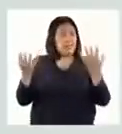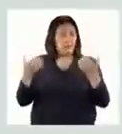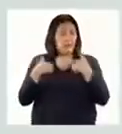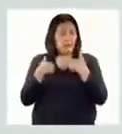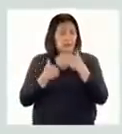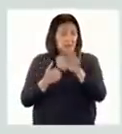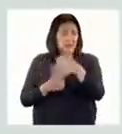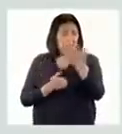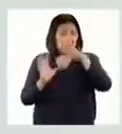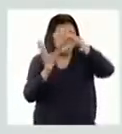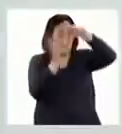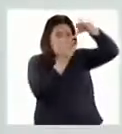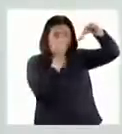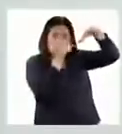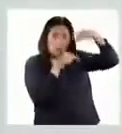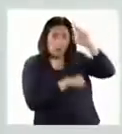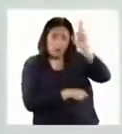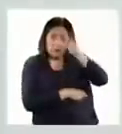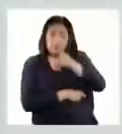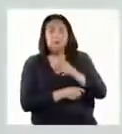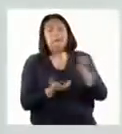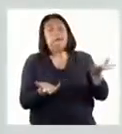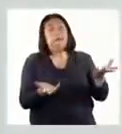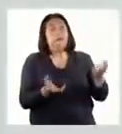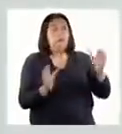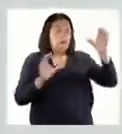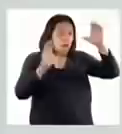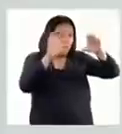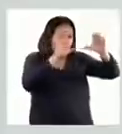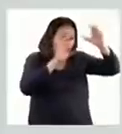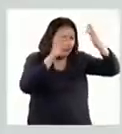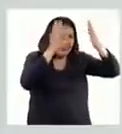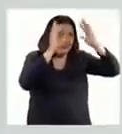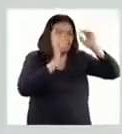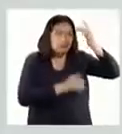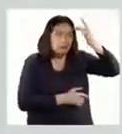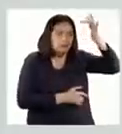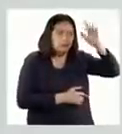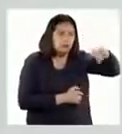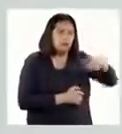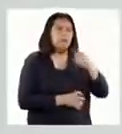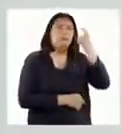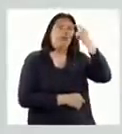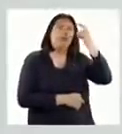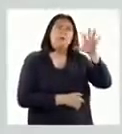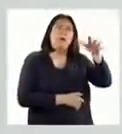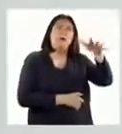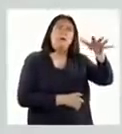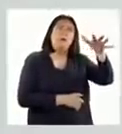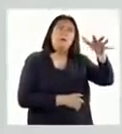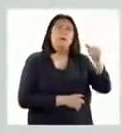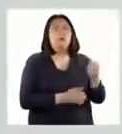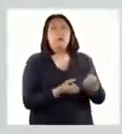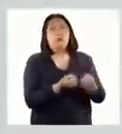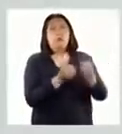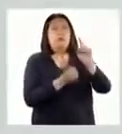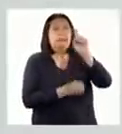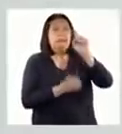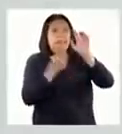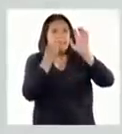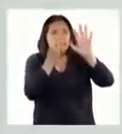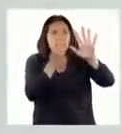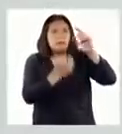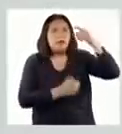animales existen en el mundo, profe? Los científicos calculan que existen aproximadamente